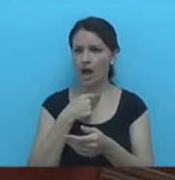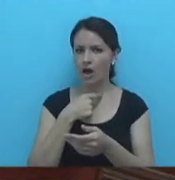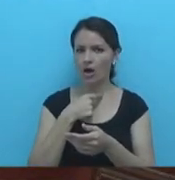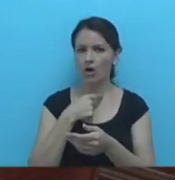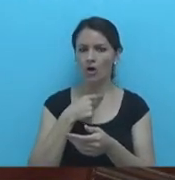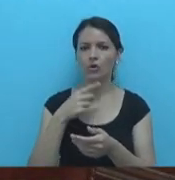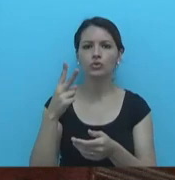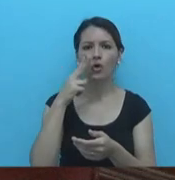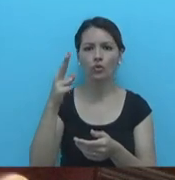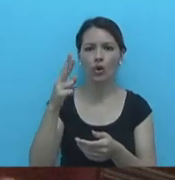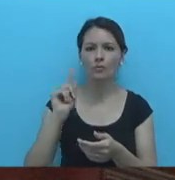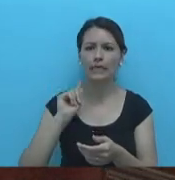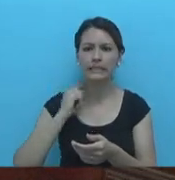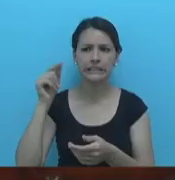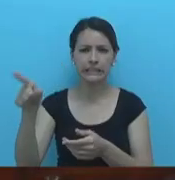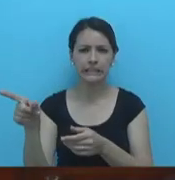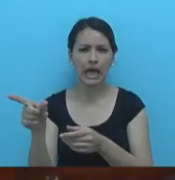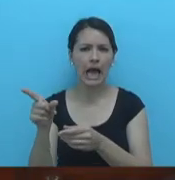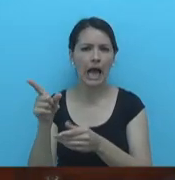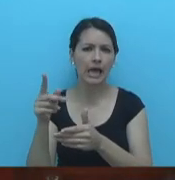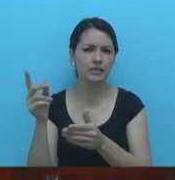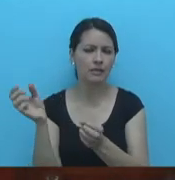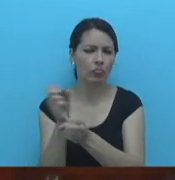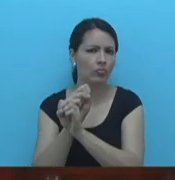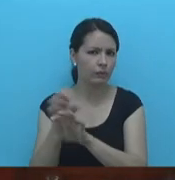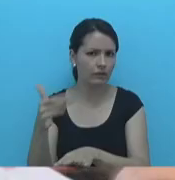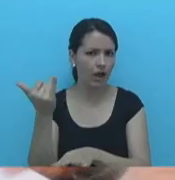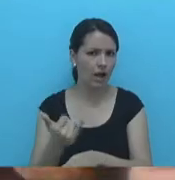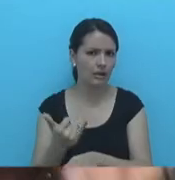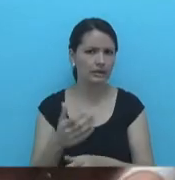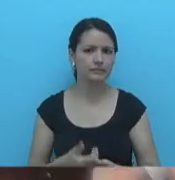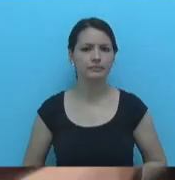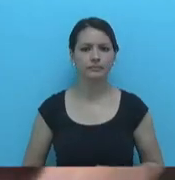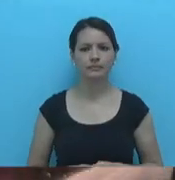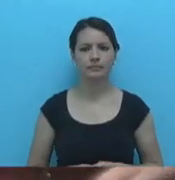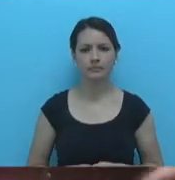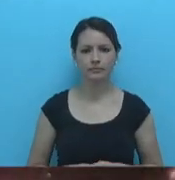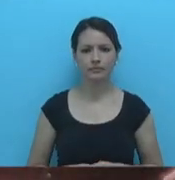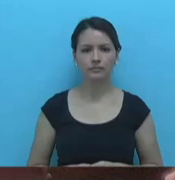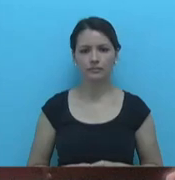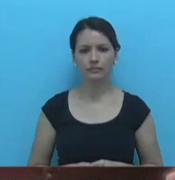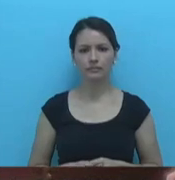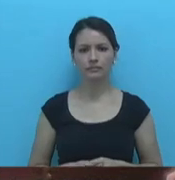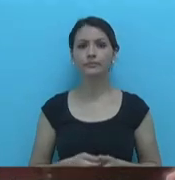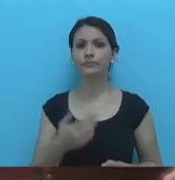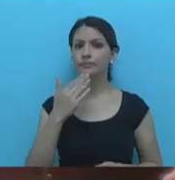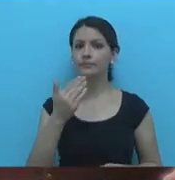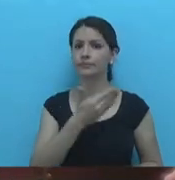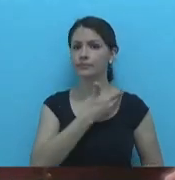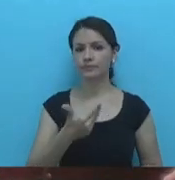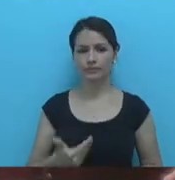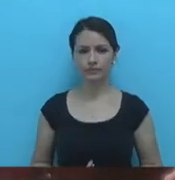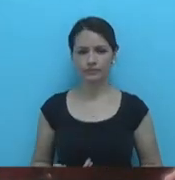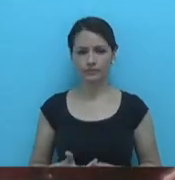Calle Salta. Bien. Diputada Gutiérrez, tiene usted la palabra. Gracias, señor presidente. Es para solicitar